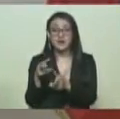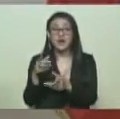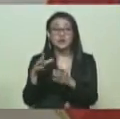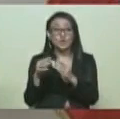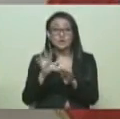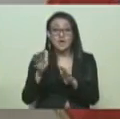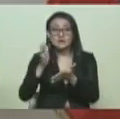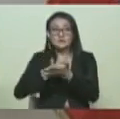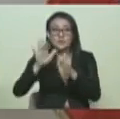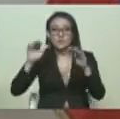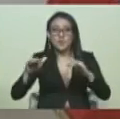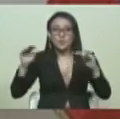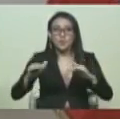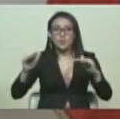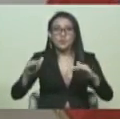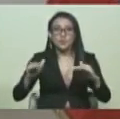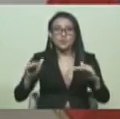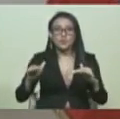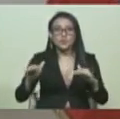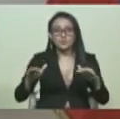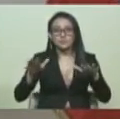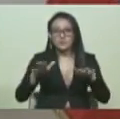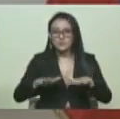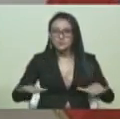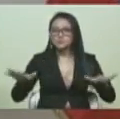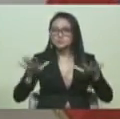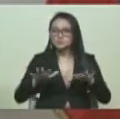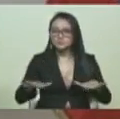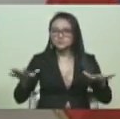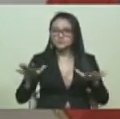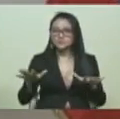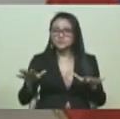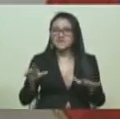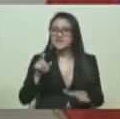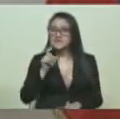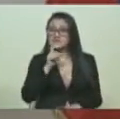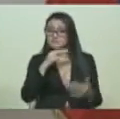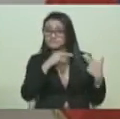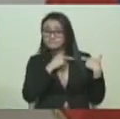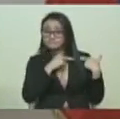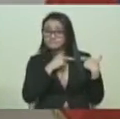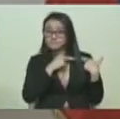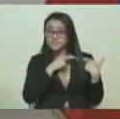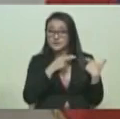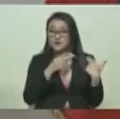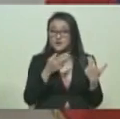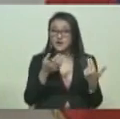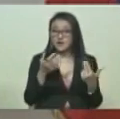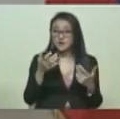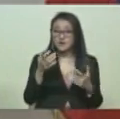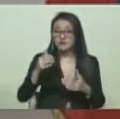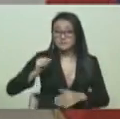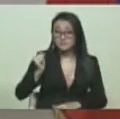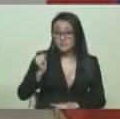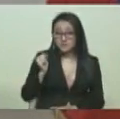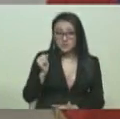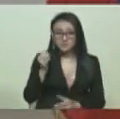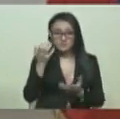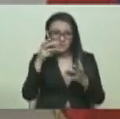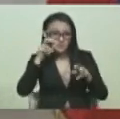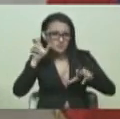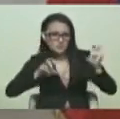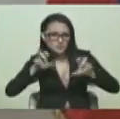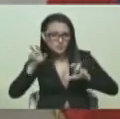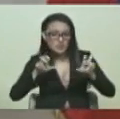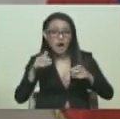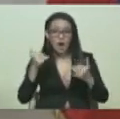neutralizado gracias a la acción oportuna de nuestros organismos de inteligencia. Y hoy queremos hacerle un reconocimiento